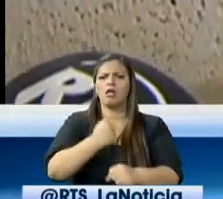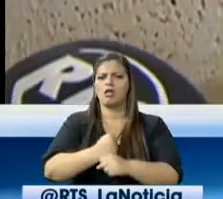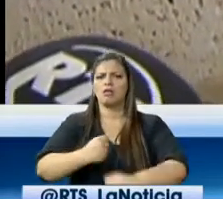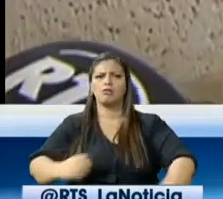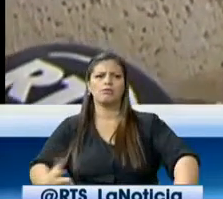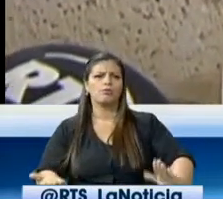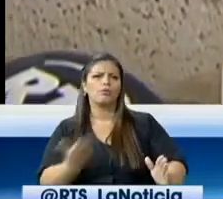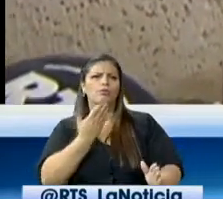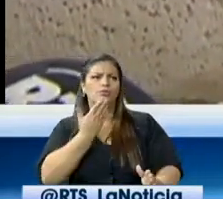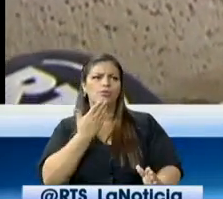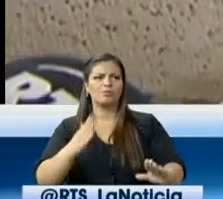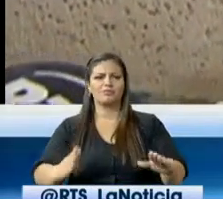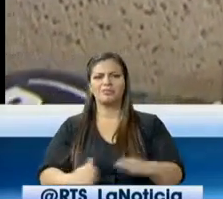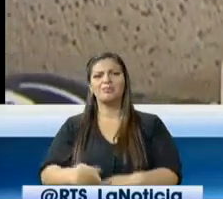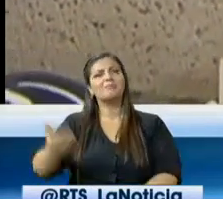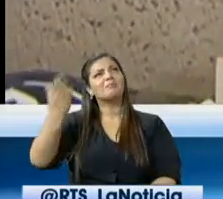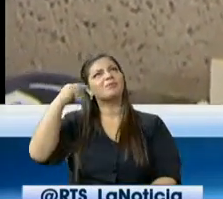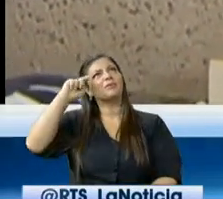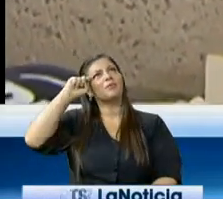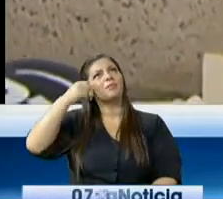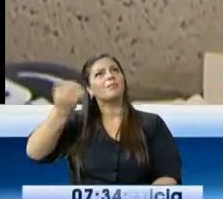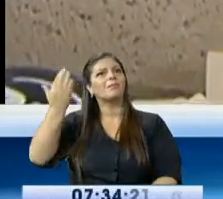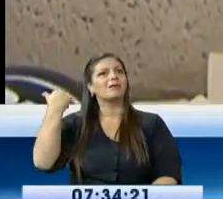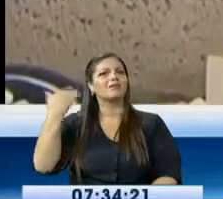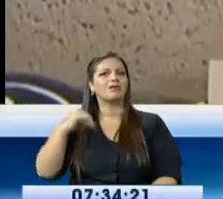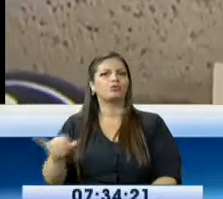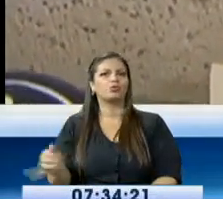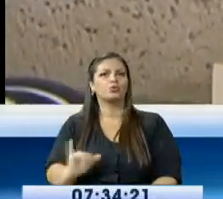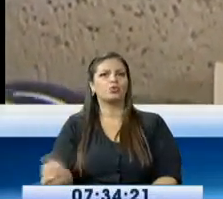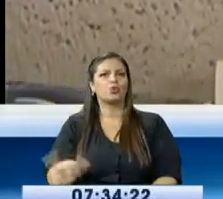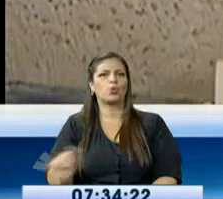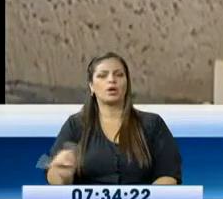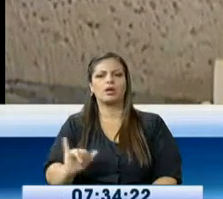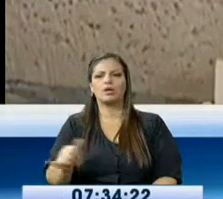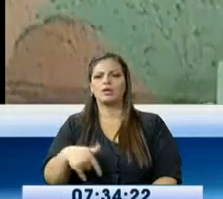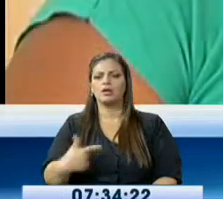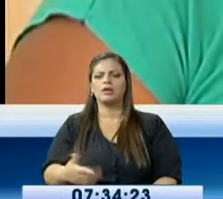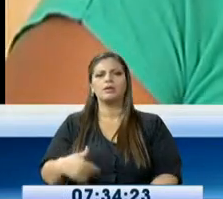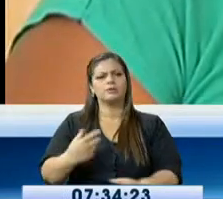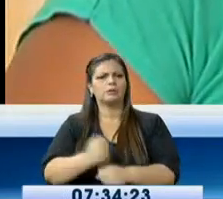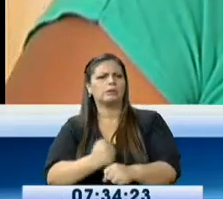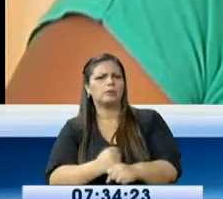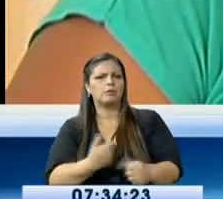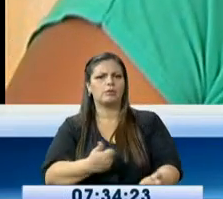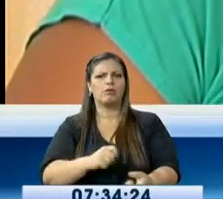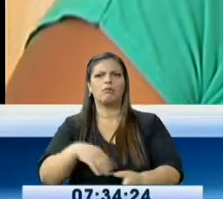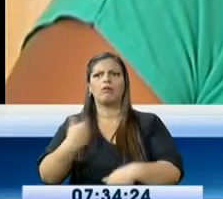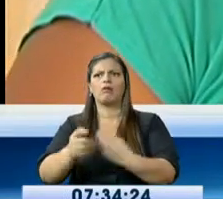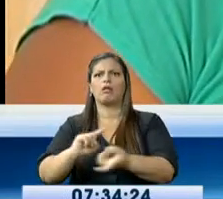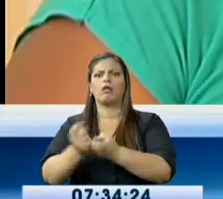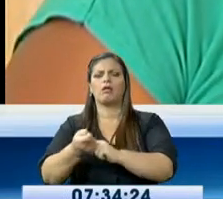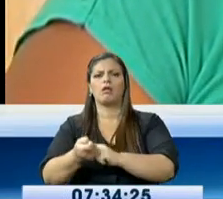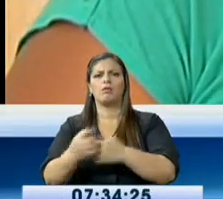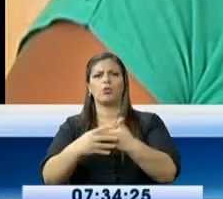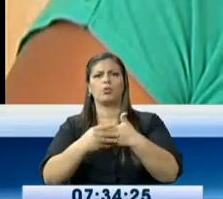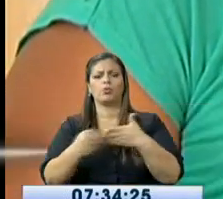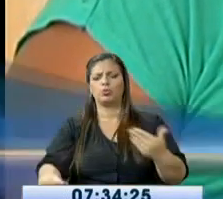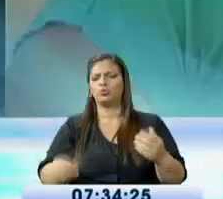alcanzaba porque era en Sucre. Pero ahora que ya es en dólares, entonces ya es más difícil. Papi se separó de mami cuando yo era niña.